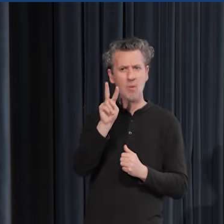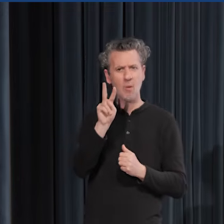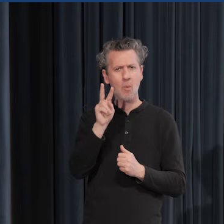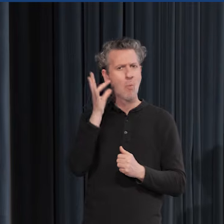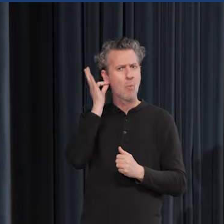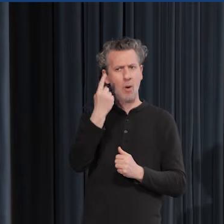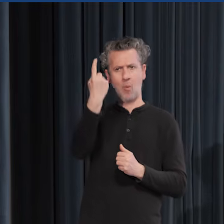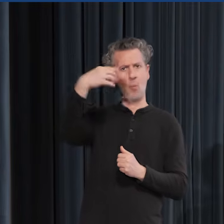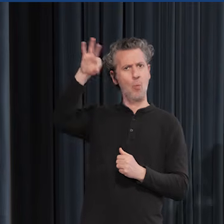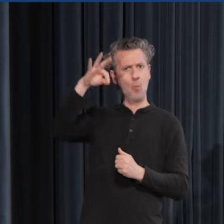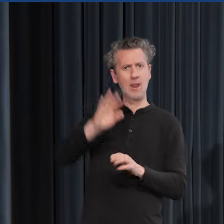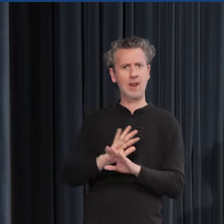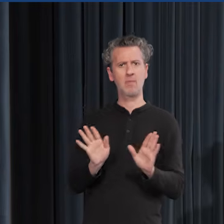mujer.